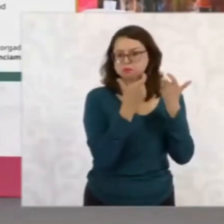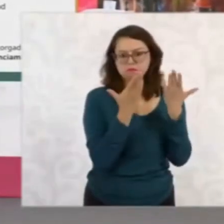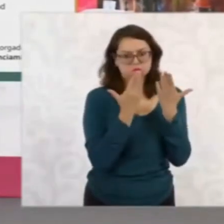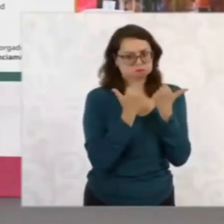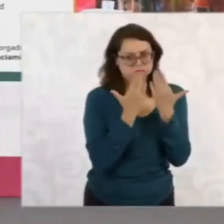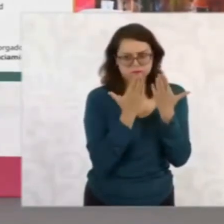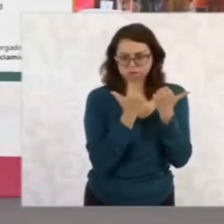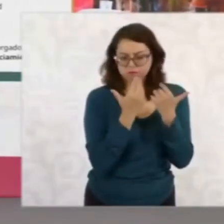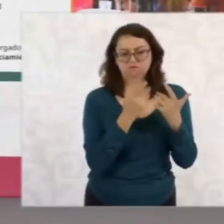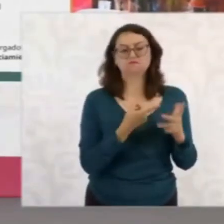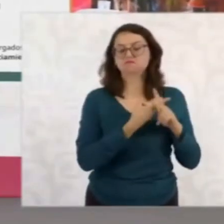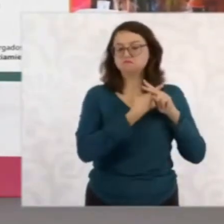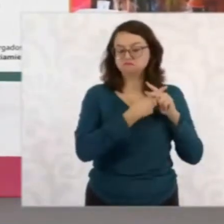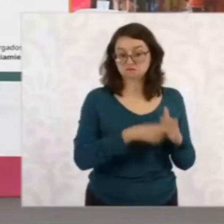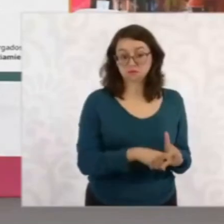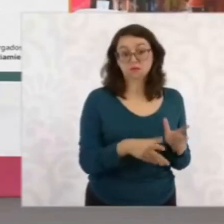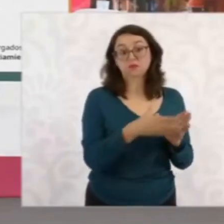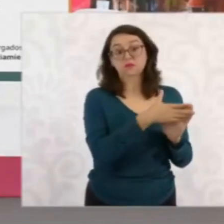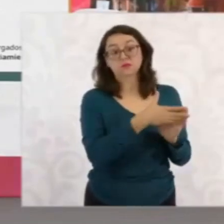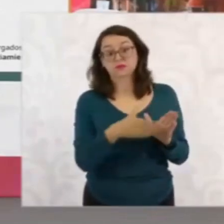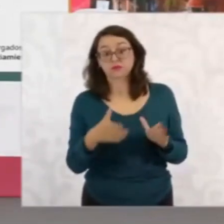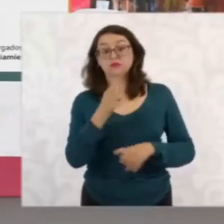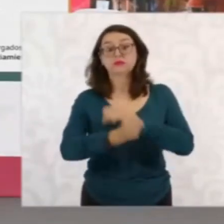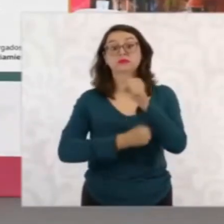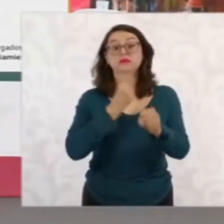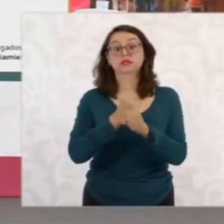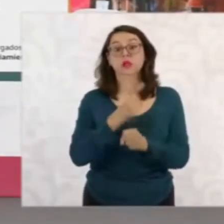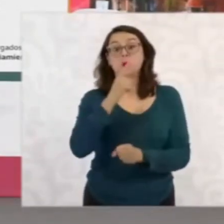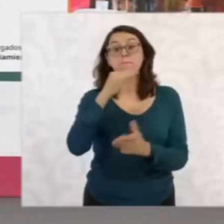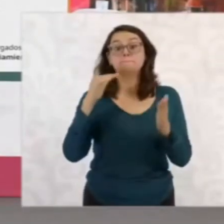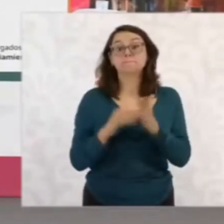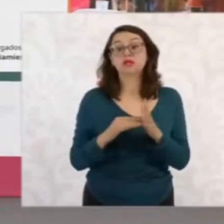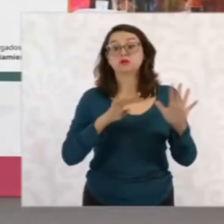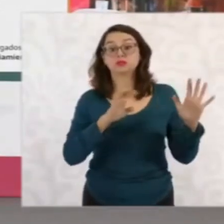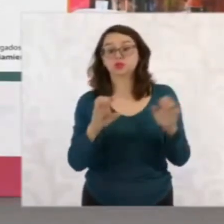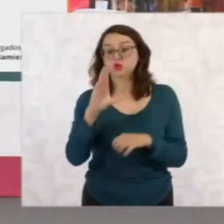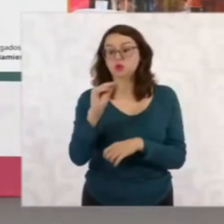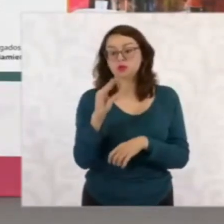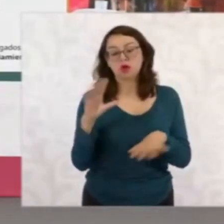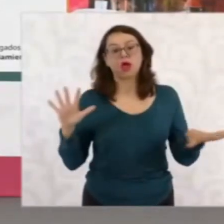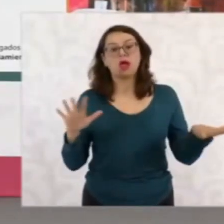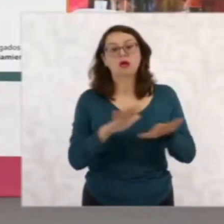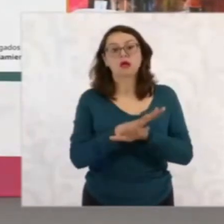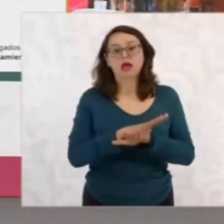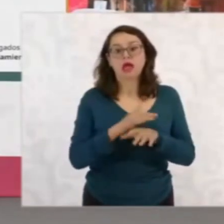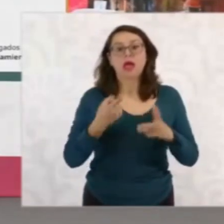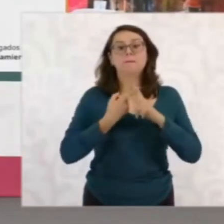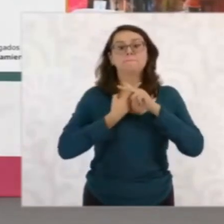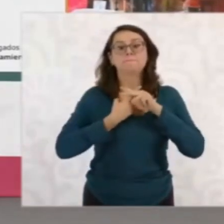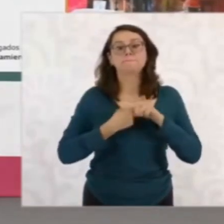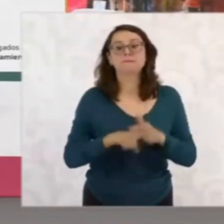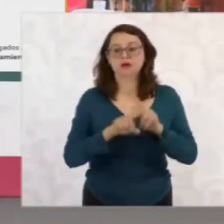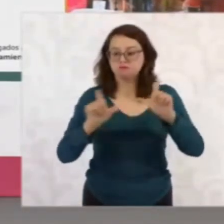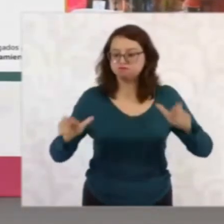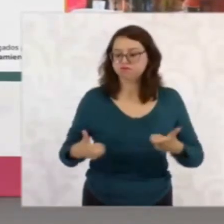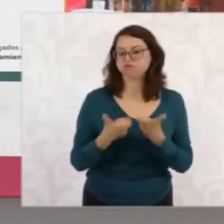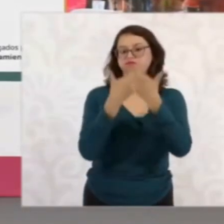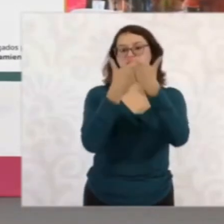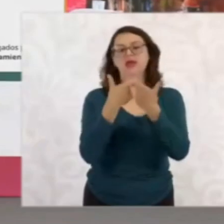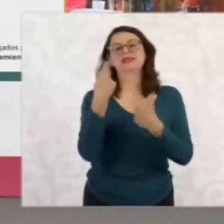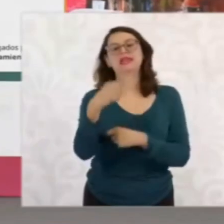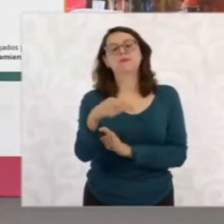el Fonden. A partir de 1999 se crea el fideicomiso. Aquí es cuando empieza a manejarse un fideicomiso.